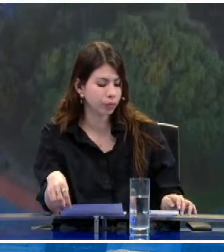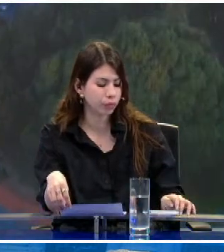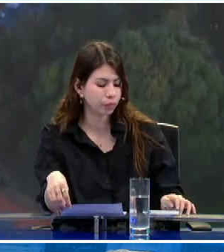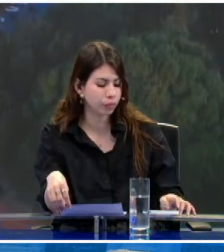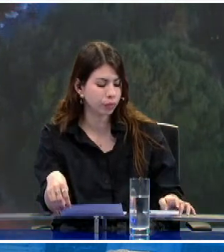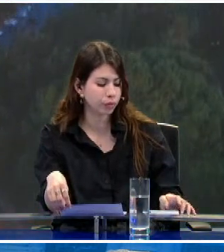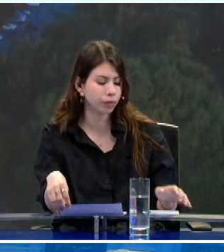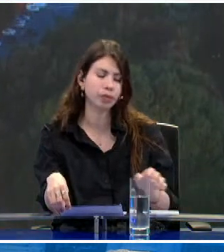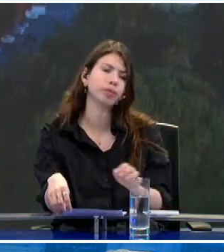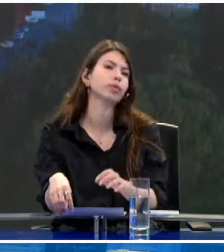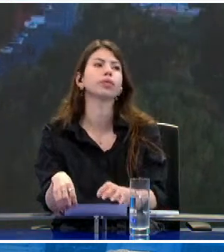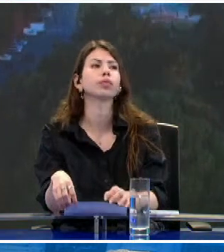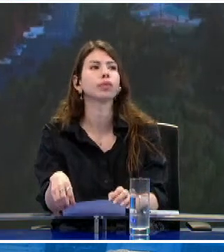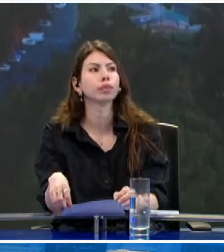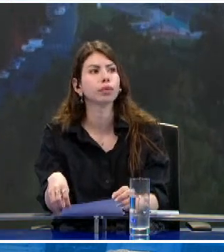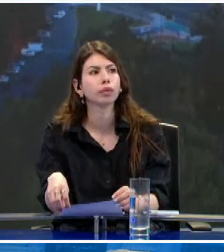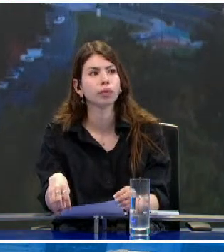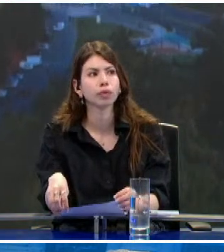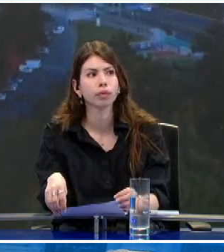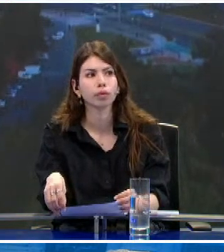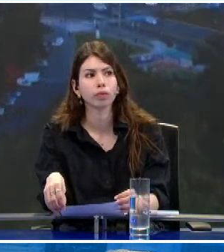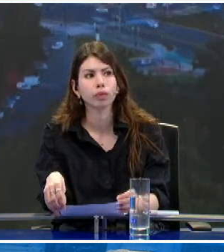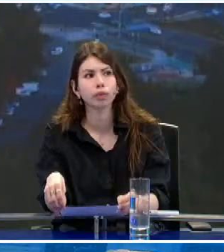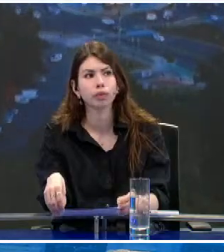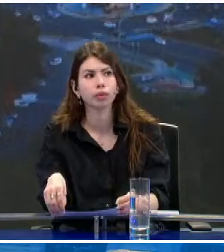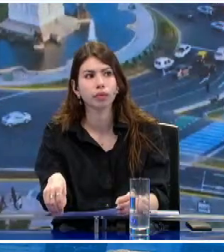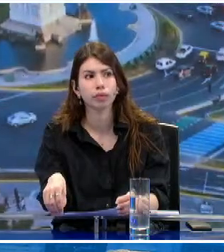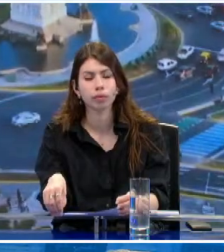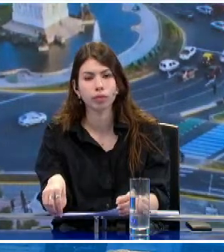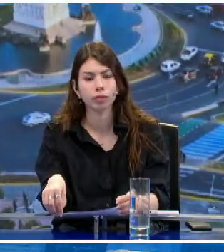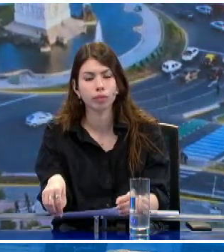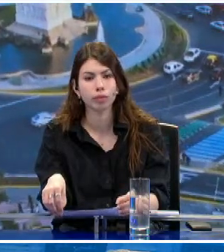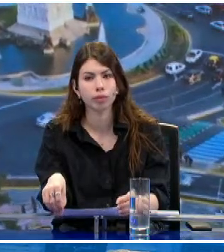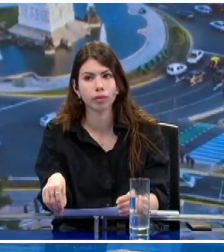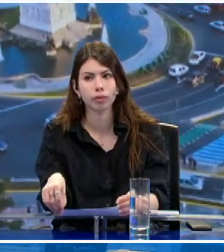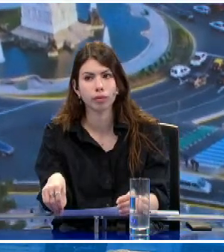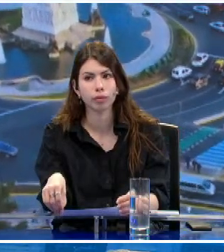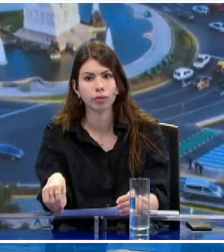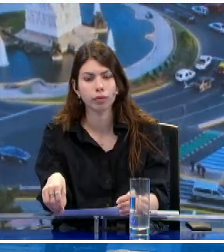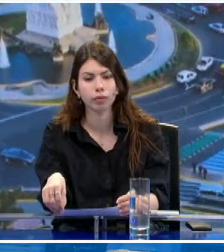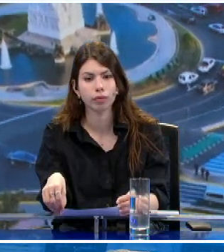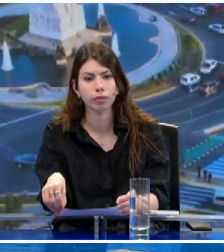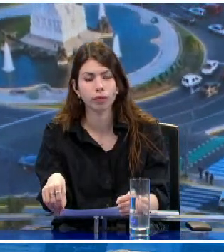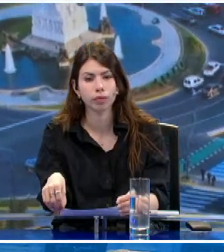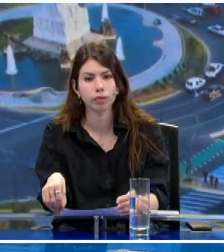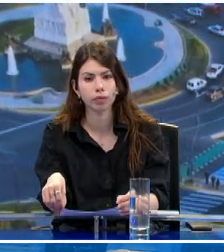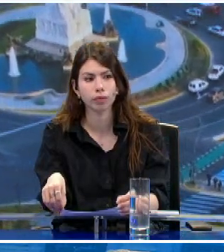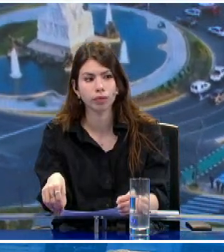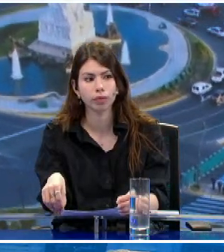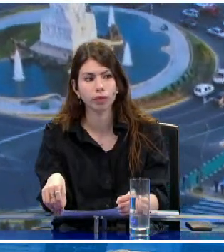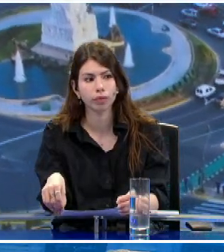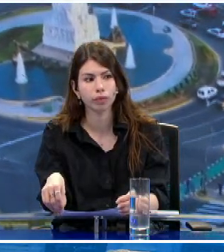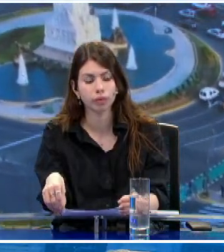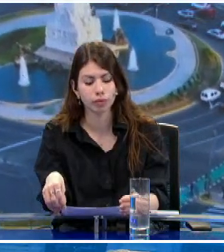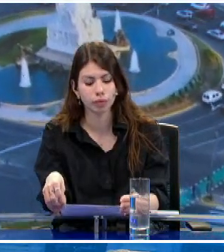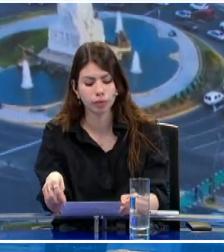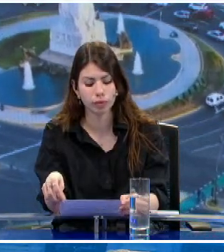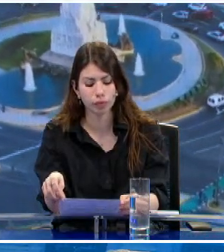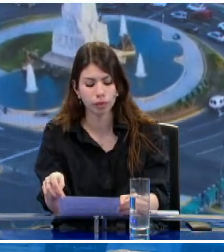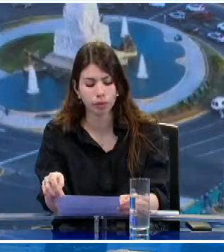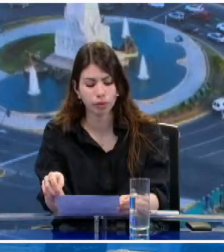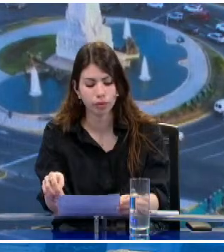varias oportunidades. Acá, en los últimos 4 o 5 meses, el gobierno ha